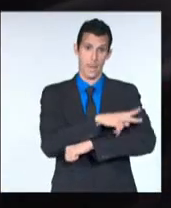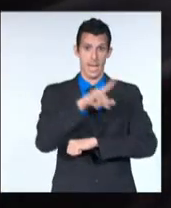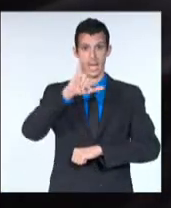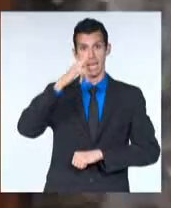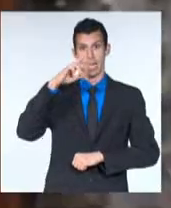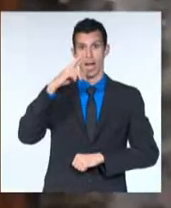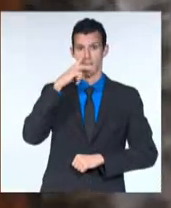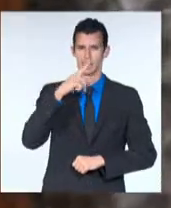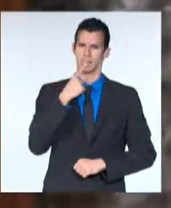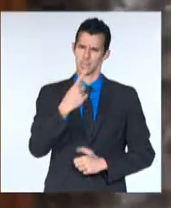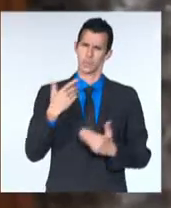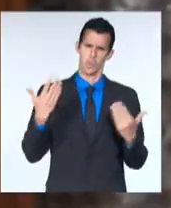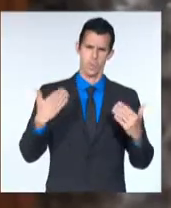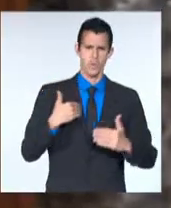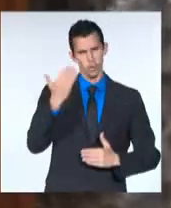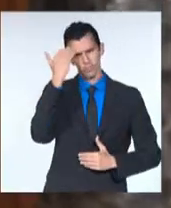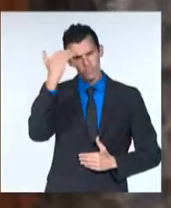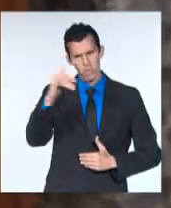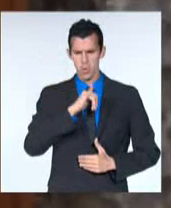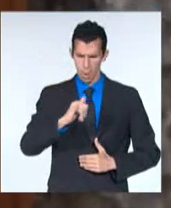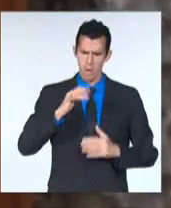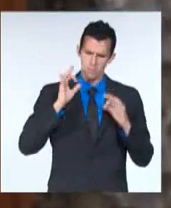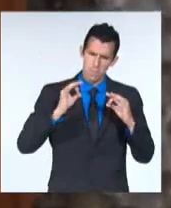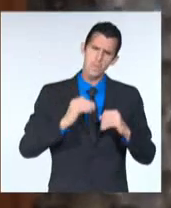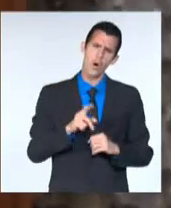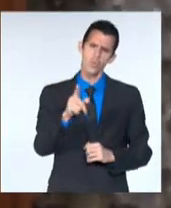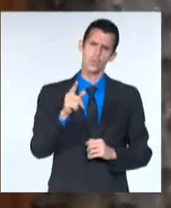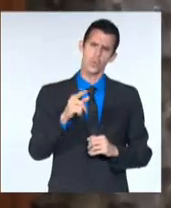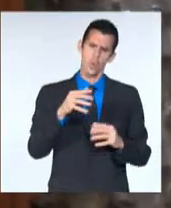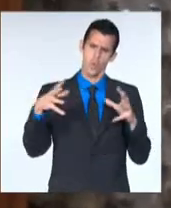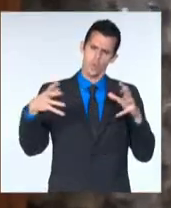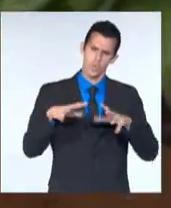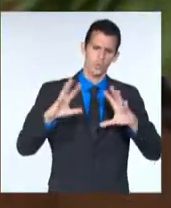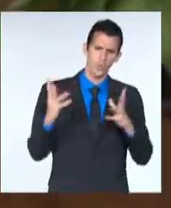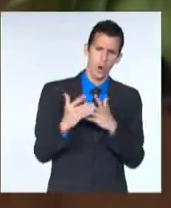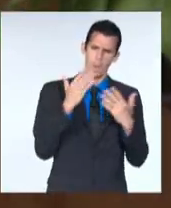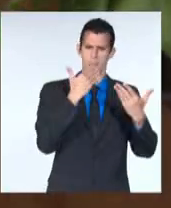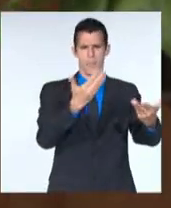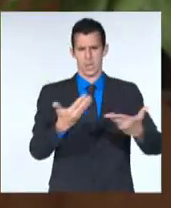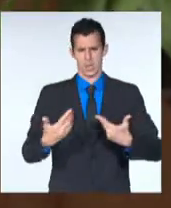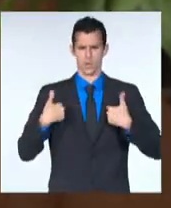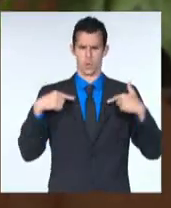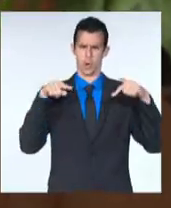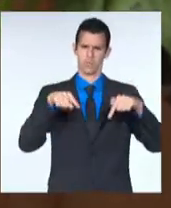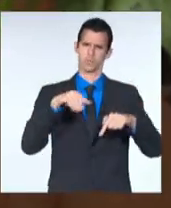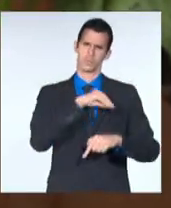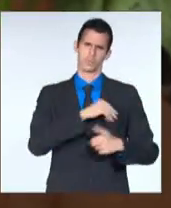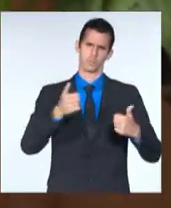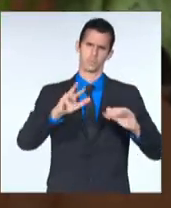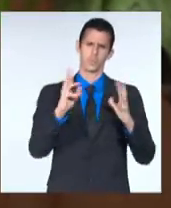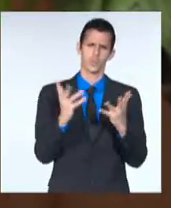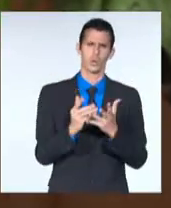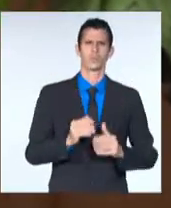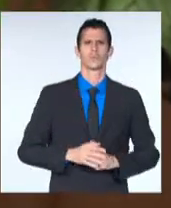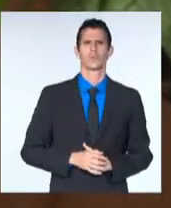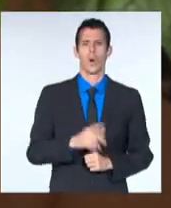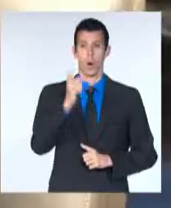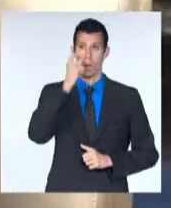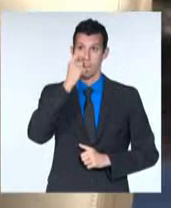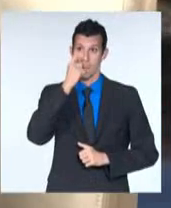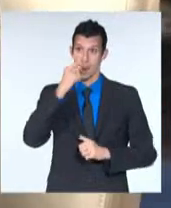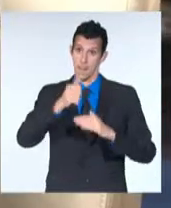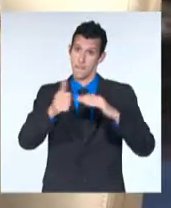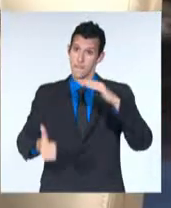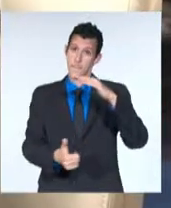delegación por las autoridades cubanas y transmitió al mandatario los saludos del jefe de Estado de la nación persa, el ayatolá